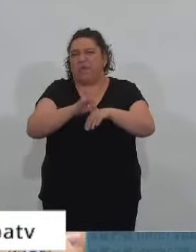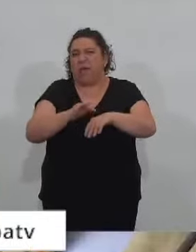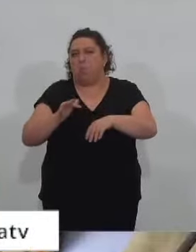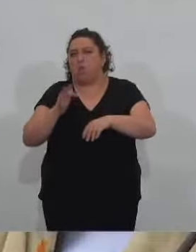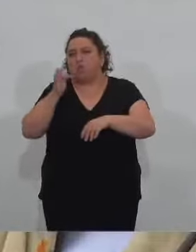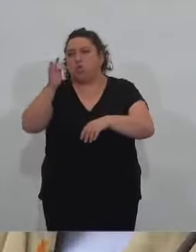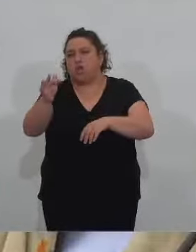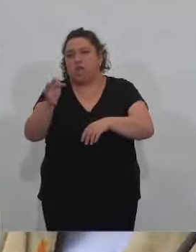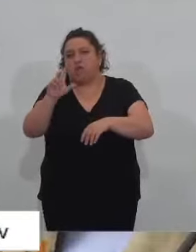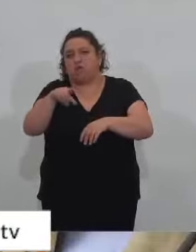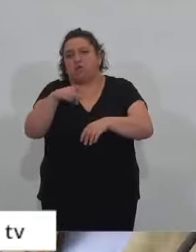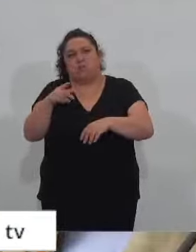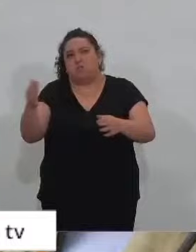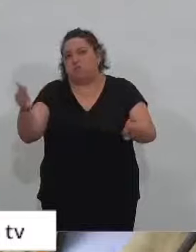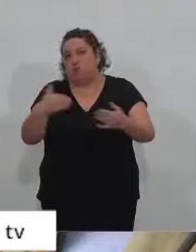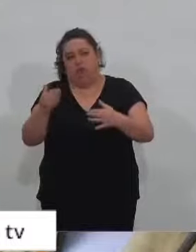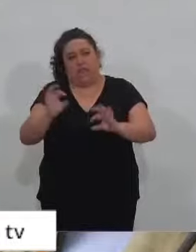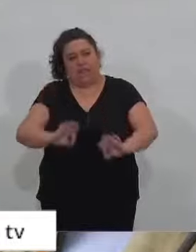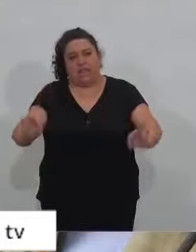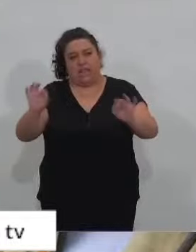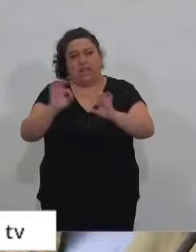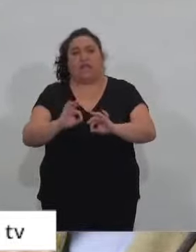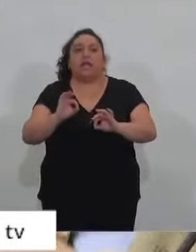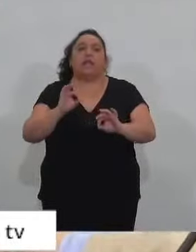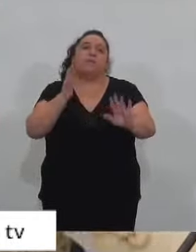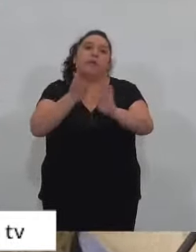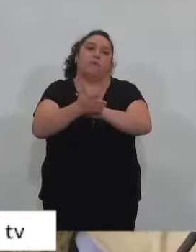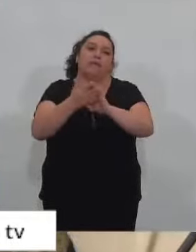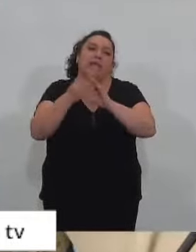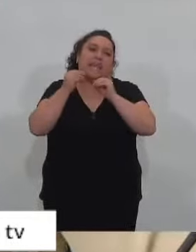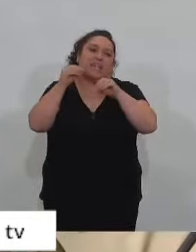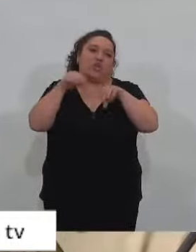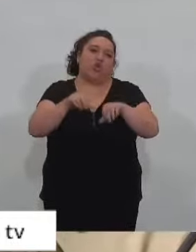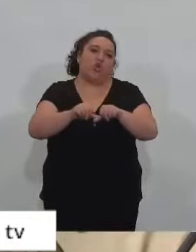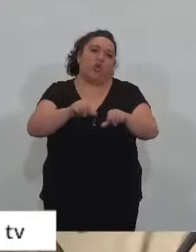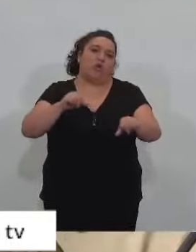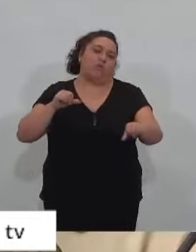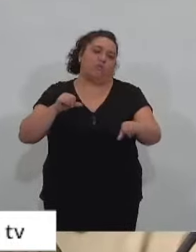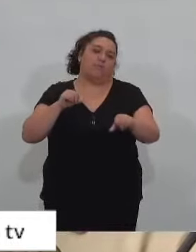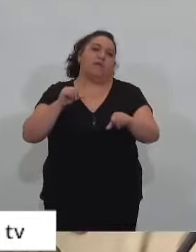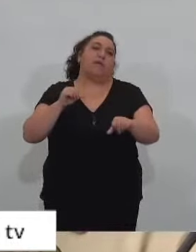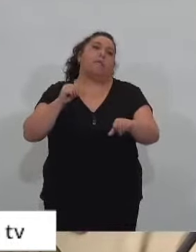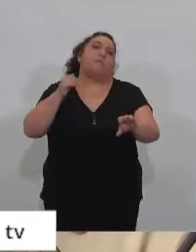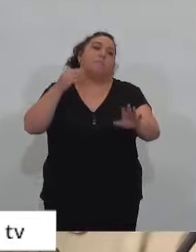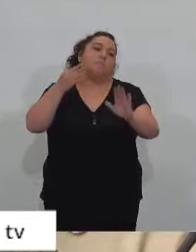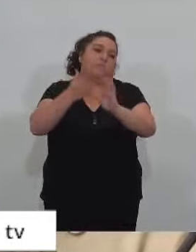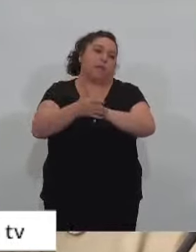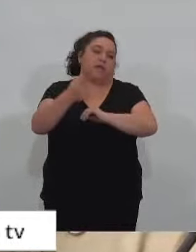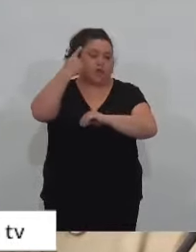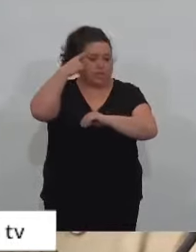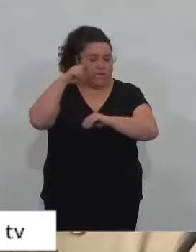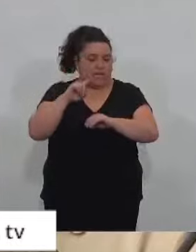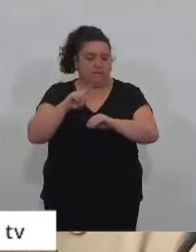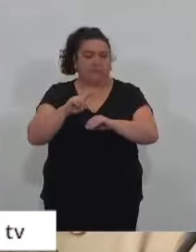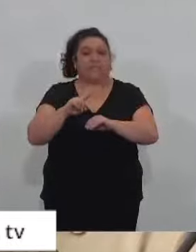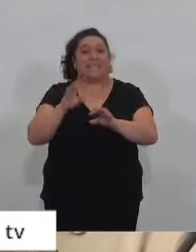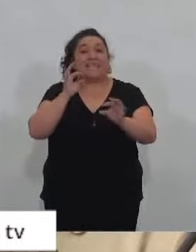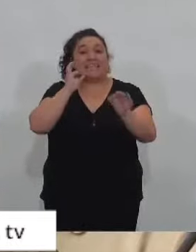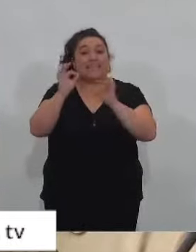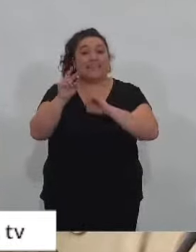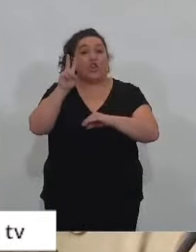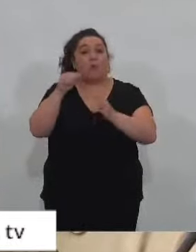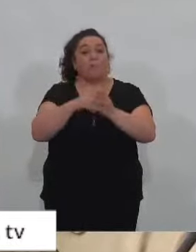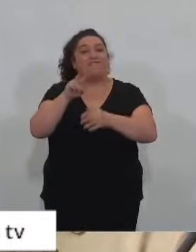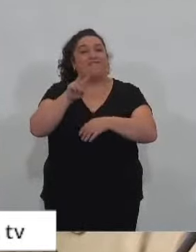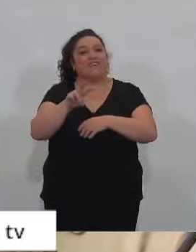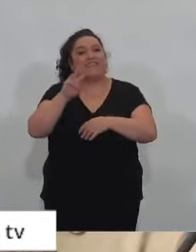cómo se ha procedido para que lo podamos entender. En septiembre del 2023 se recibió una primera